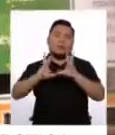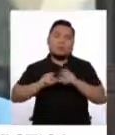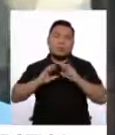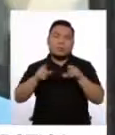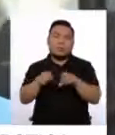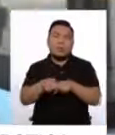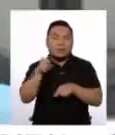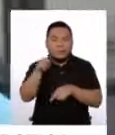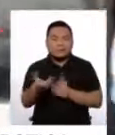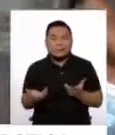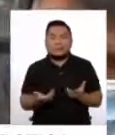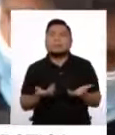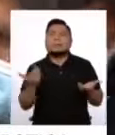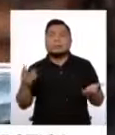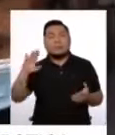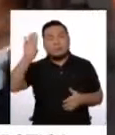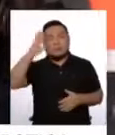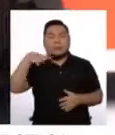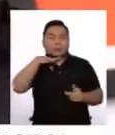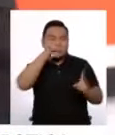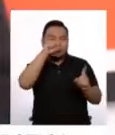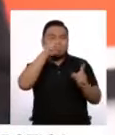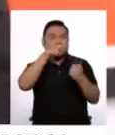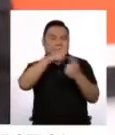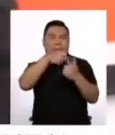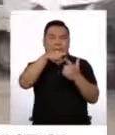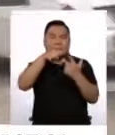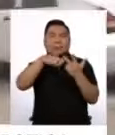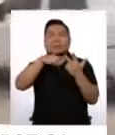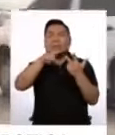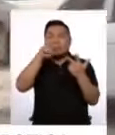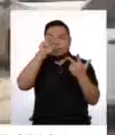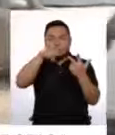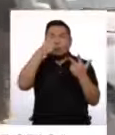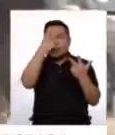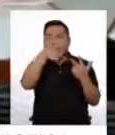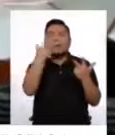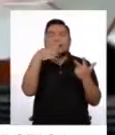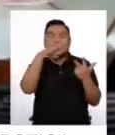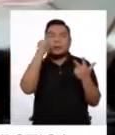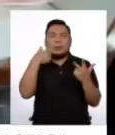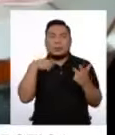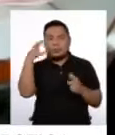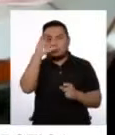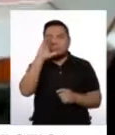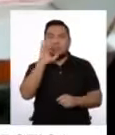trabajadores. La policía ya identificó al tercer delincuente y está tras sus pasos.